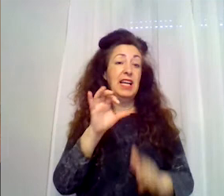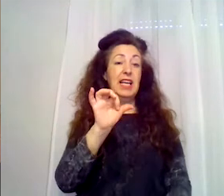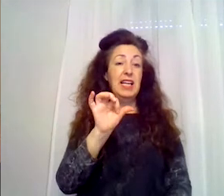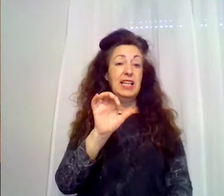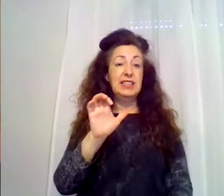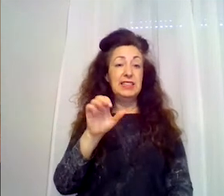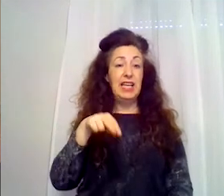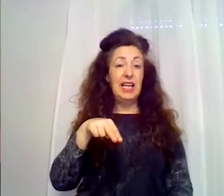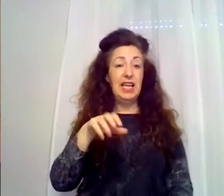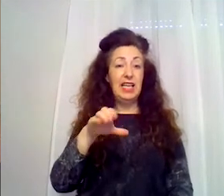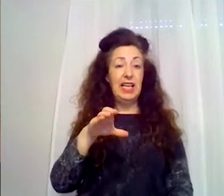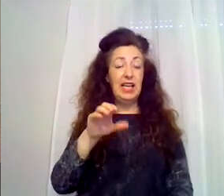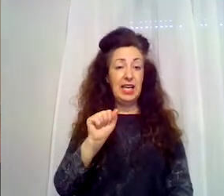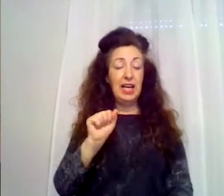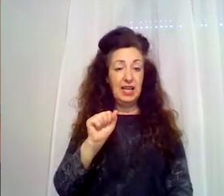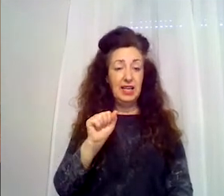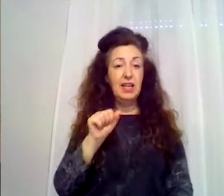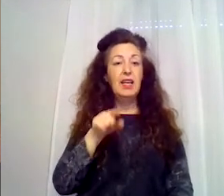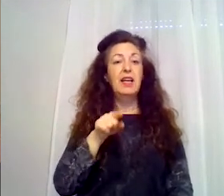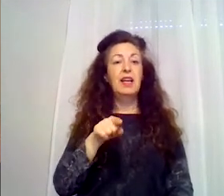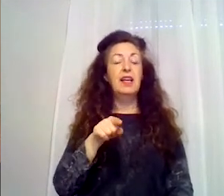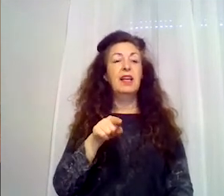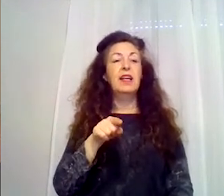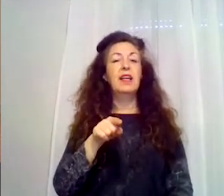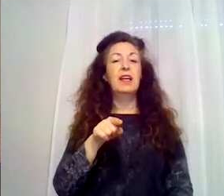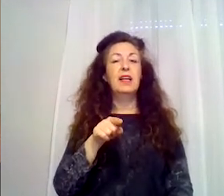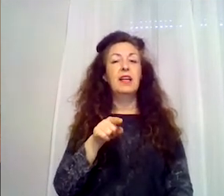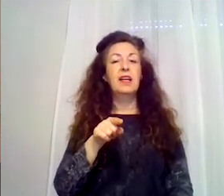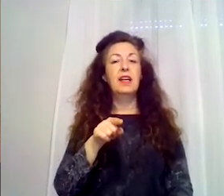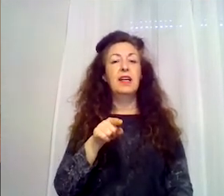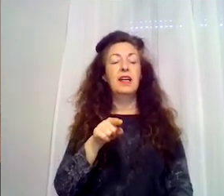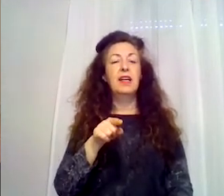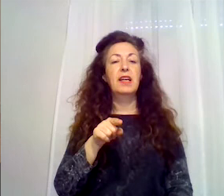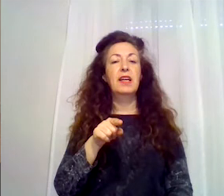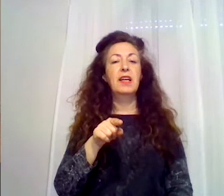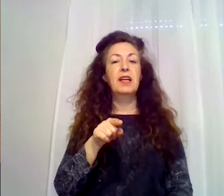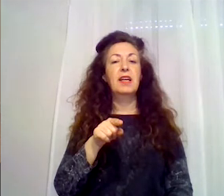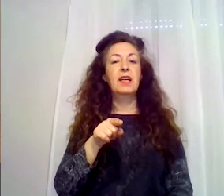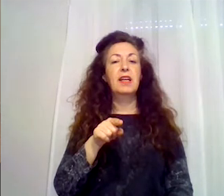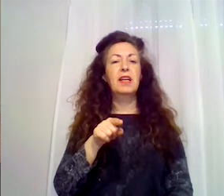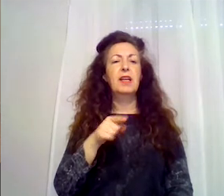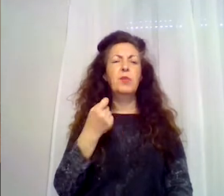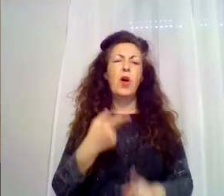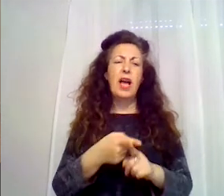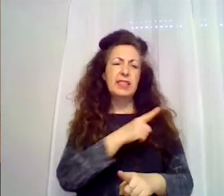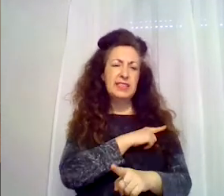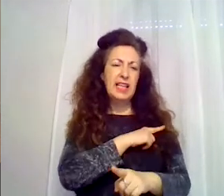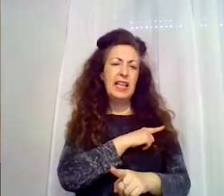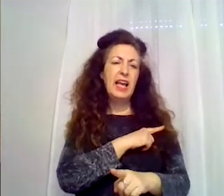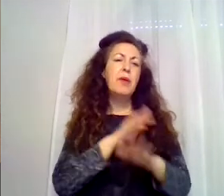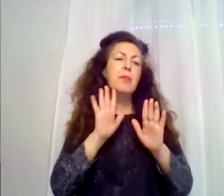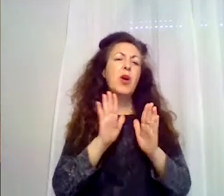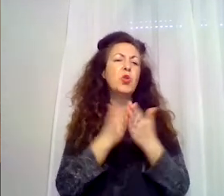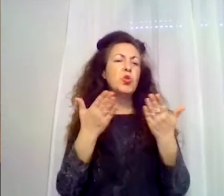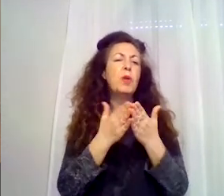era Marlowe, su extraordinaria libertad y el entorno que se movía tanto del mundo epicúreo, del mundo